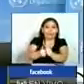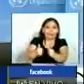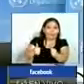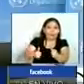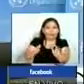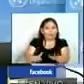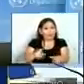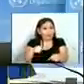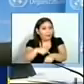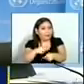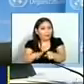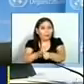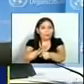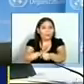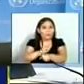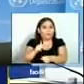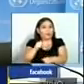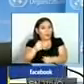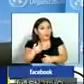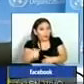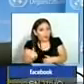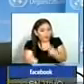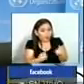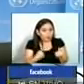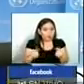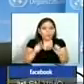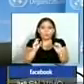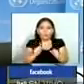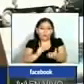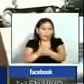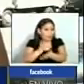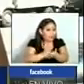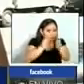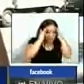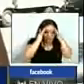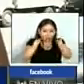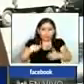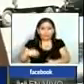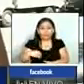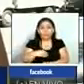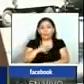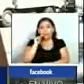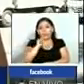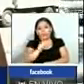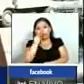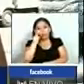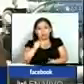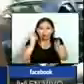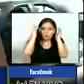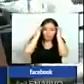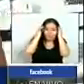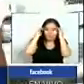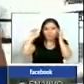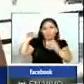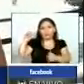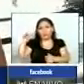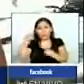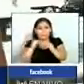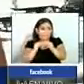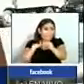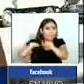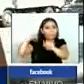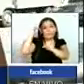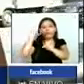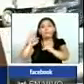pandemia A una situación En la que las personas No puedan acceder A la atención médica Con preocupación La organización Vio que las cifras Superaron los